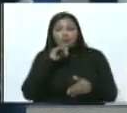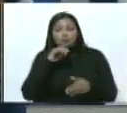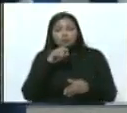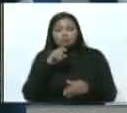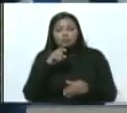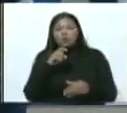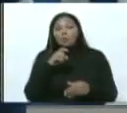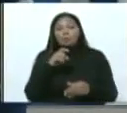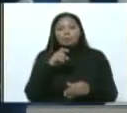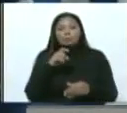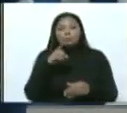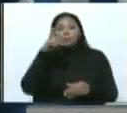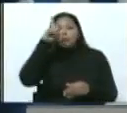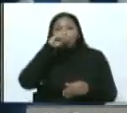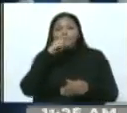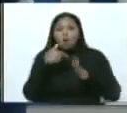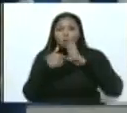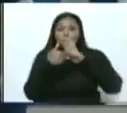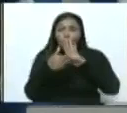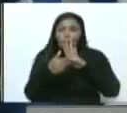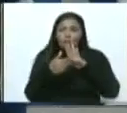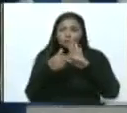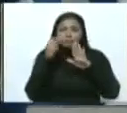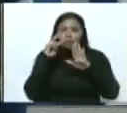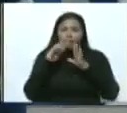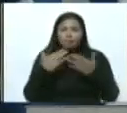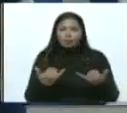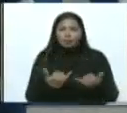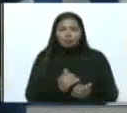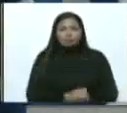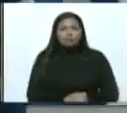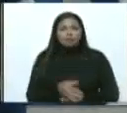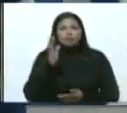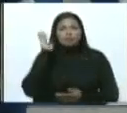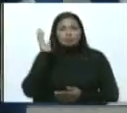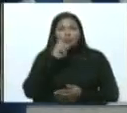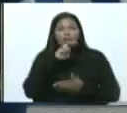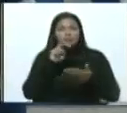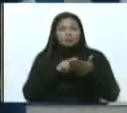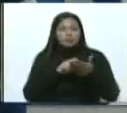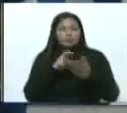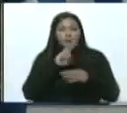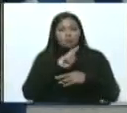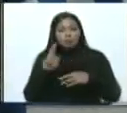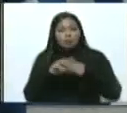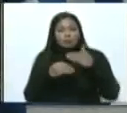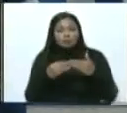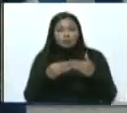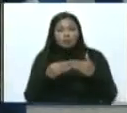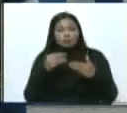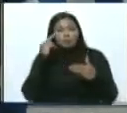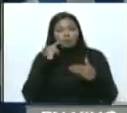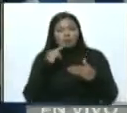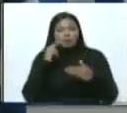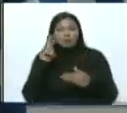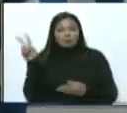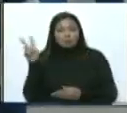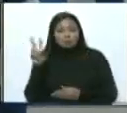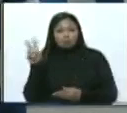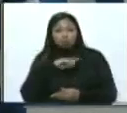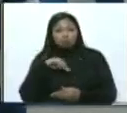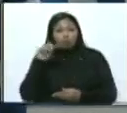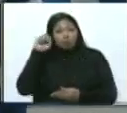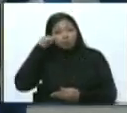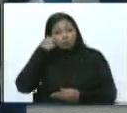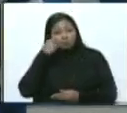gestión ante la Asamblea Nacional de la República Bolivariana de Venezuela. Recordemos